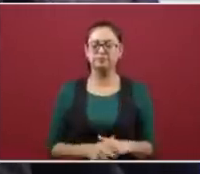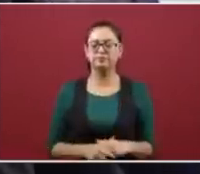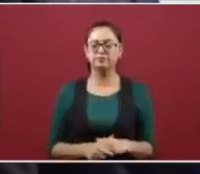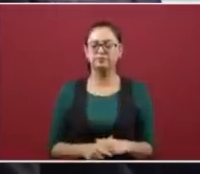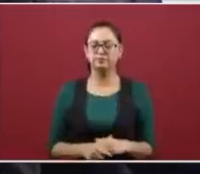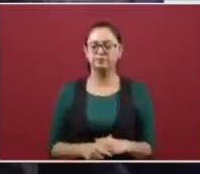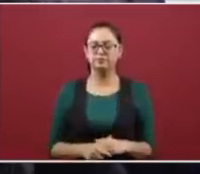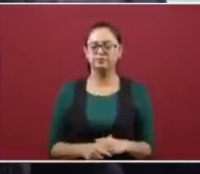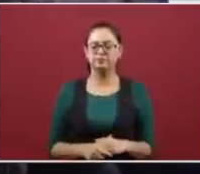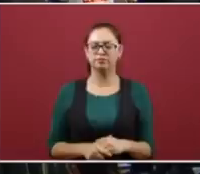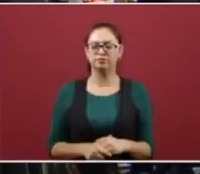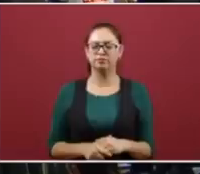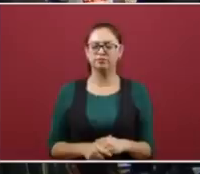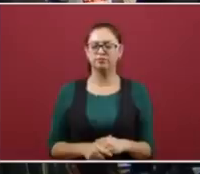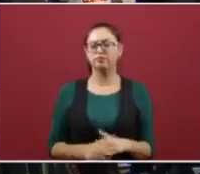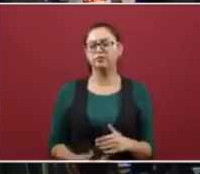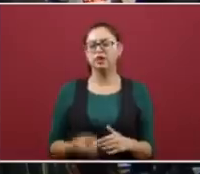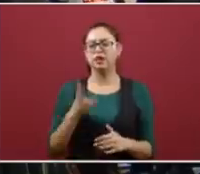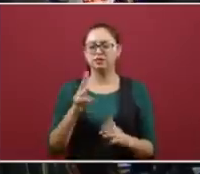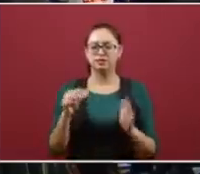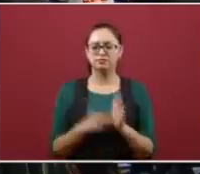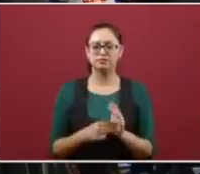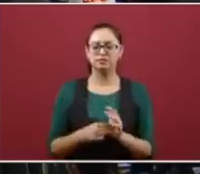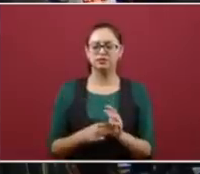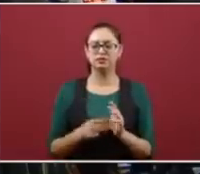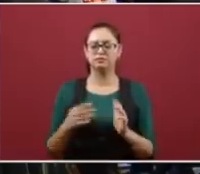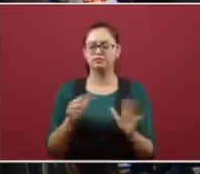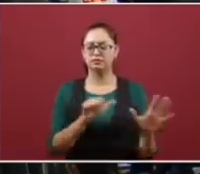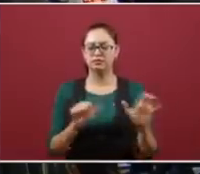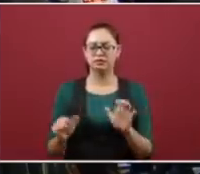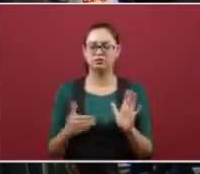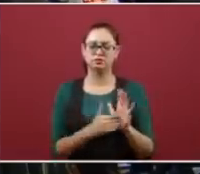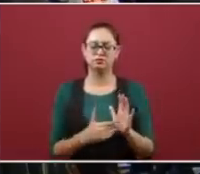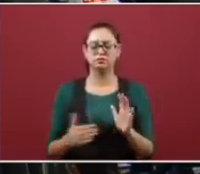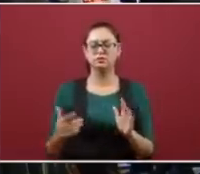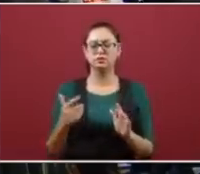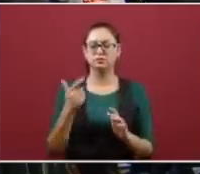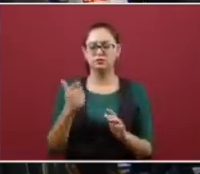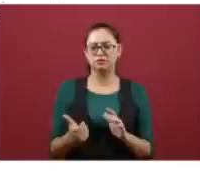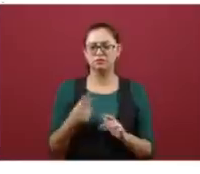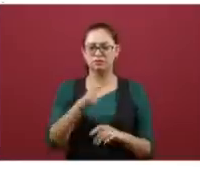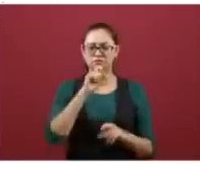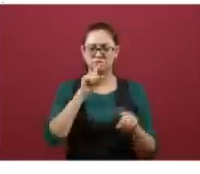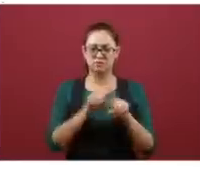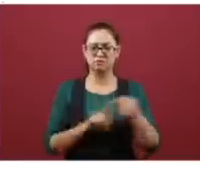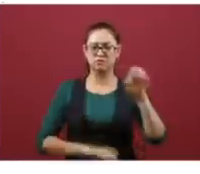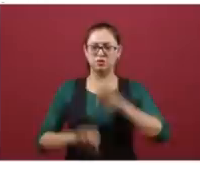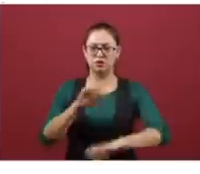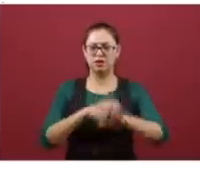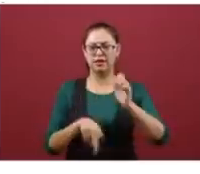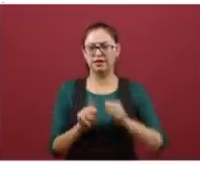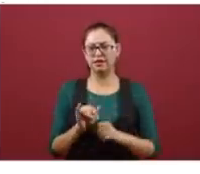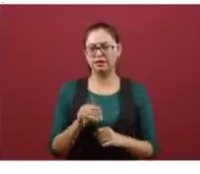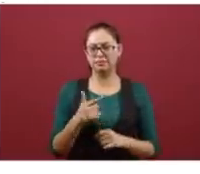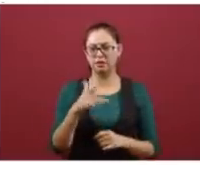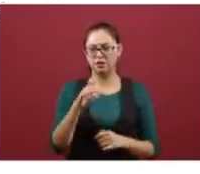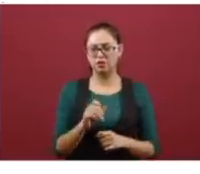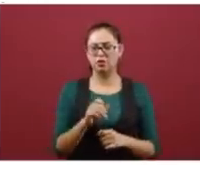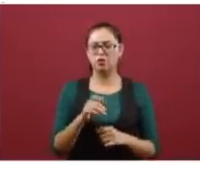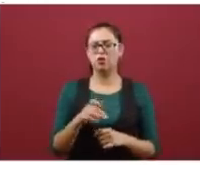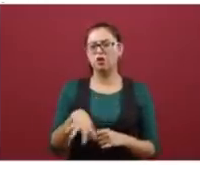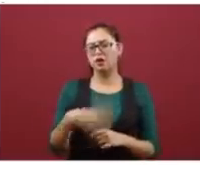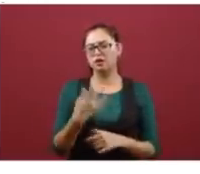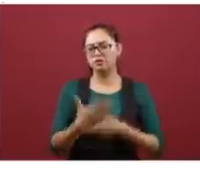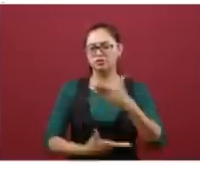recibieron 33 mil 603 millones seiscientos mil pesos en servicios empresariales y 14 millones de servicios